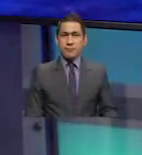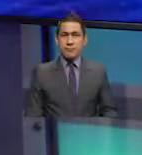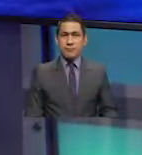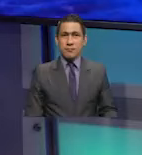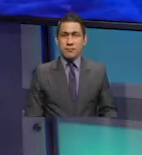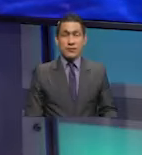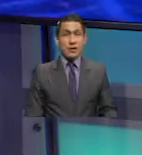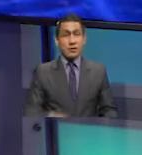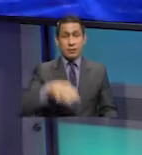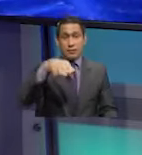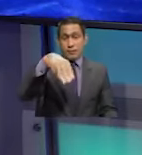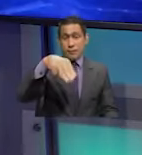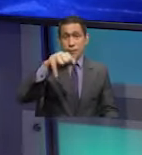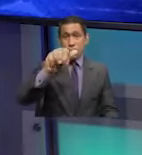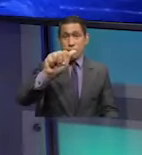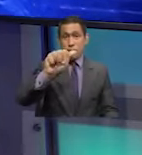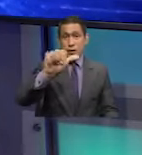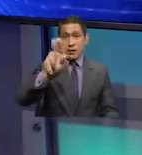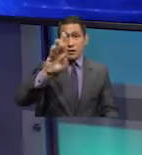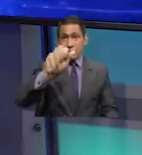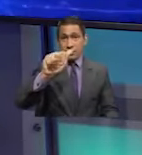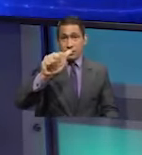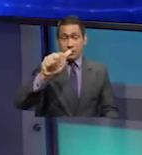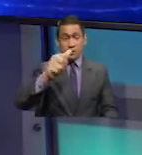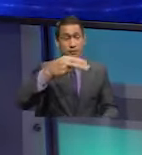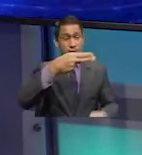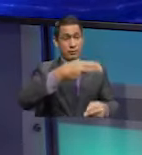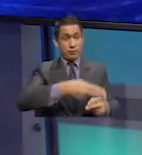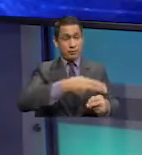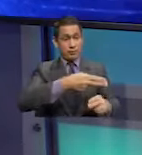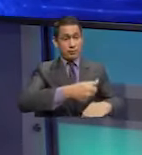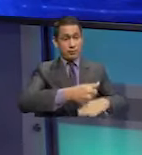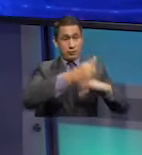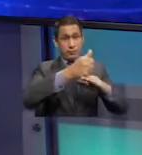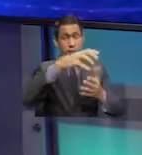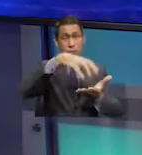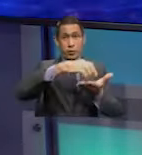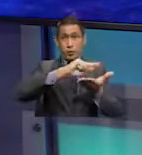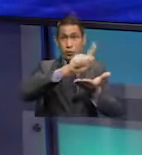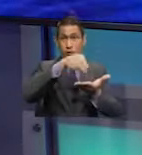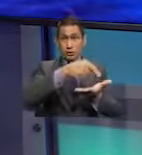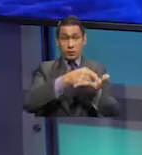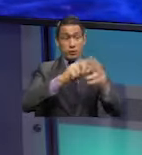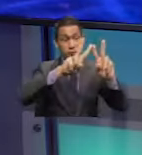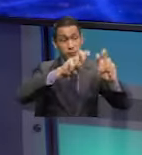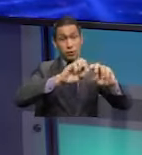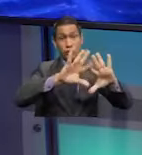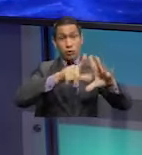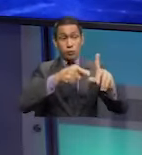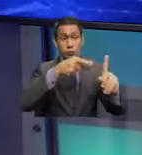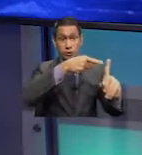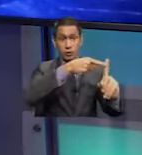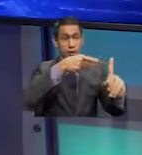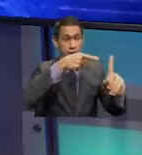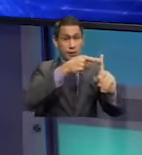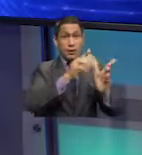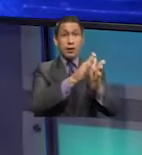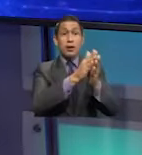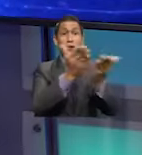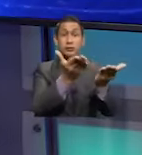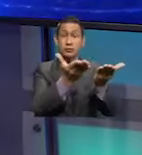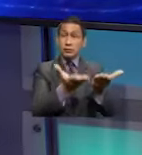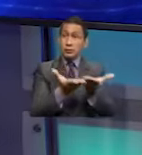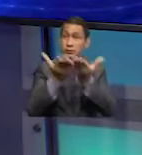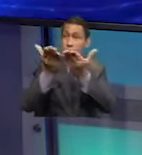Mayra S., exfuncionaria de la Corte Provincial del Guayas y procesada en el caso Metástasis, entregó un cuadernillo a la